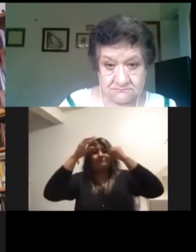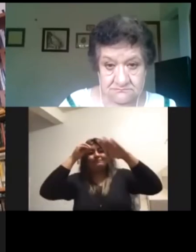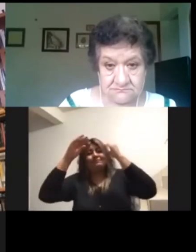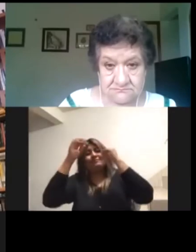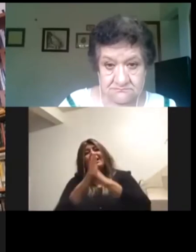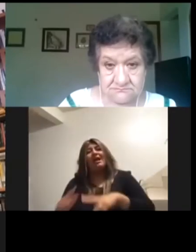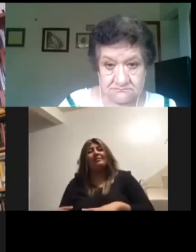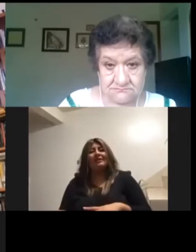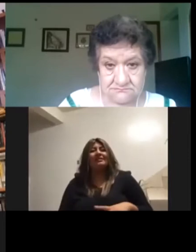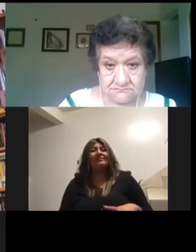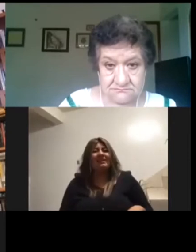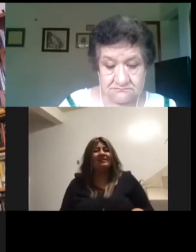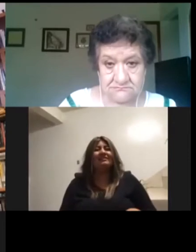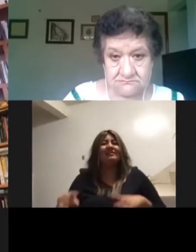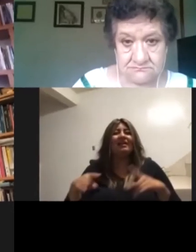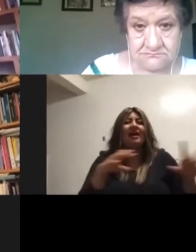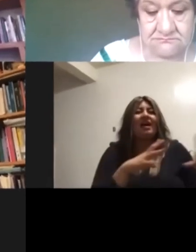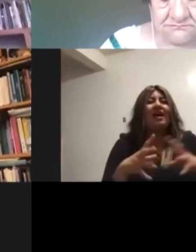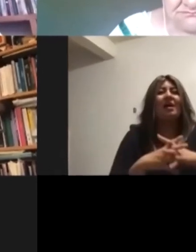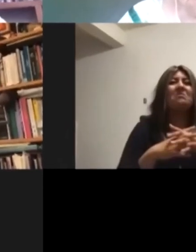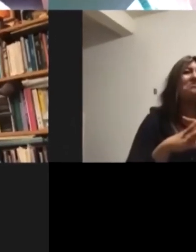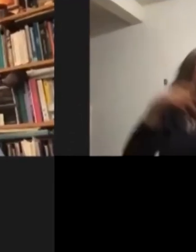puentes desde lo humano. Es decir,